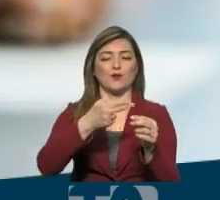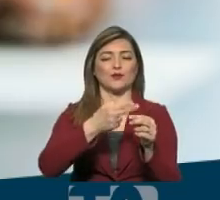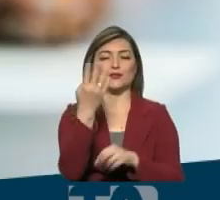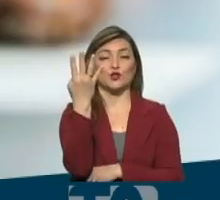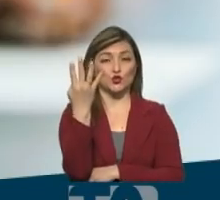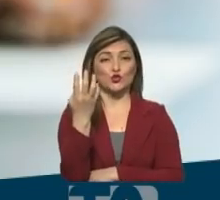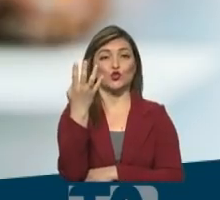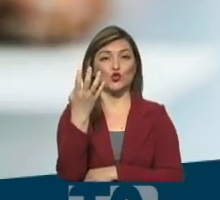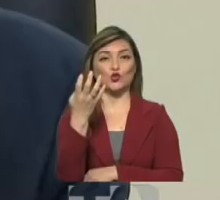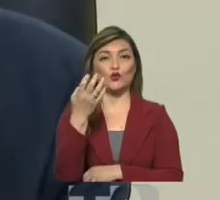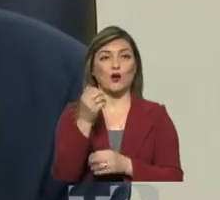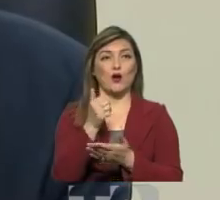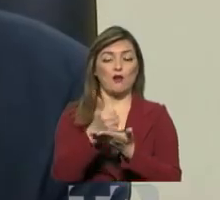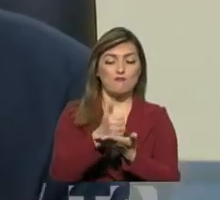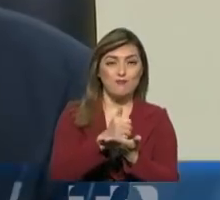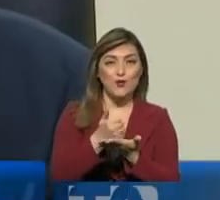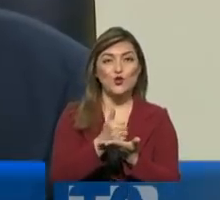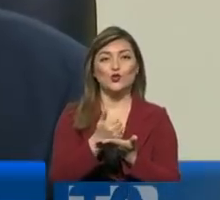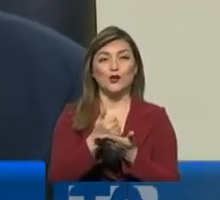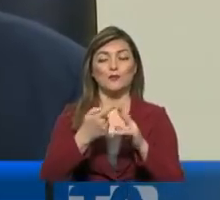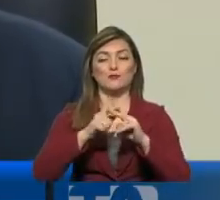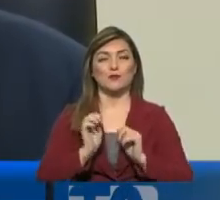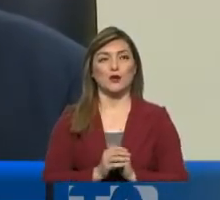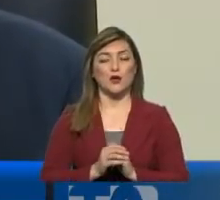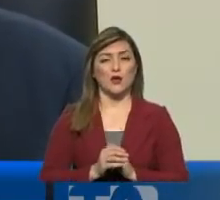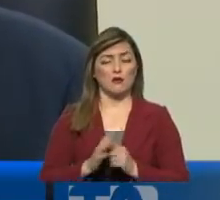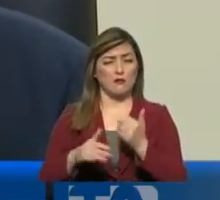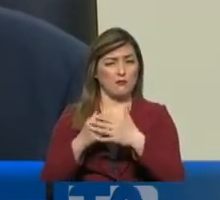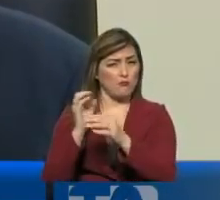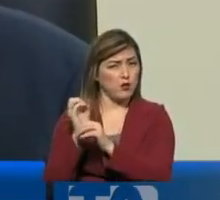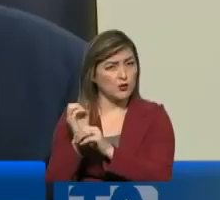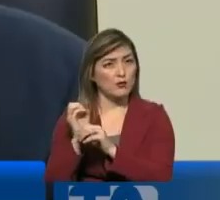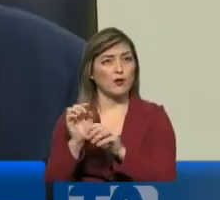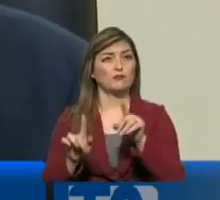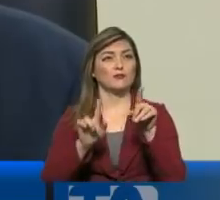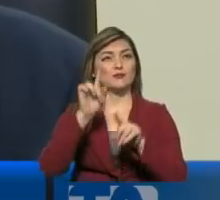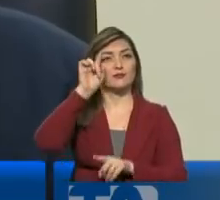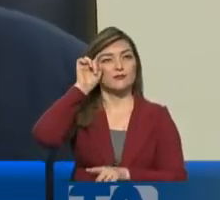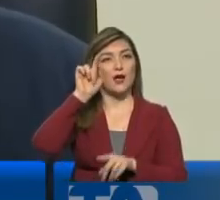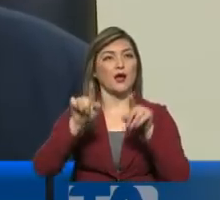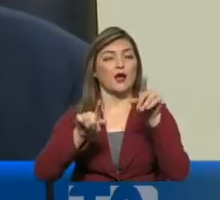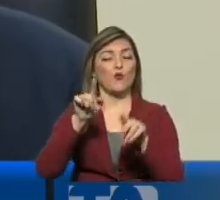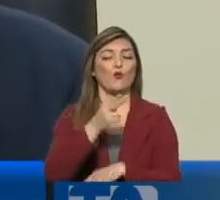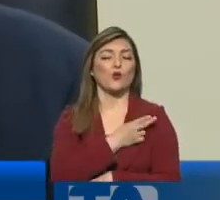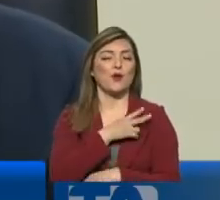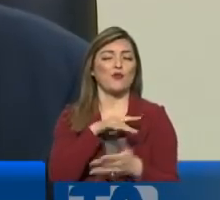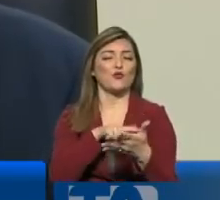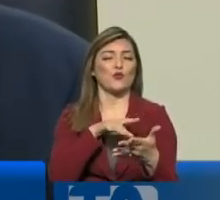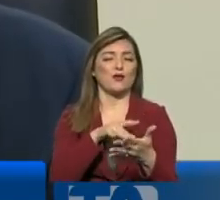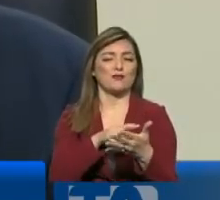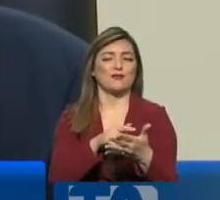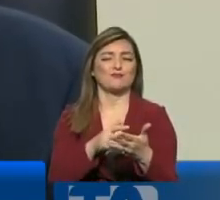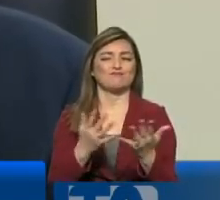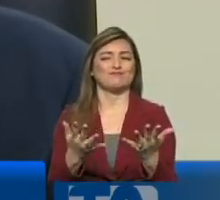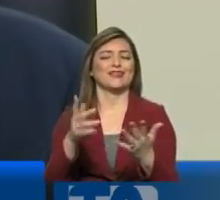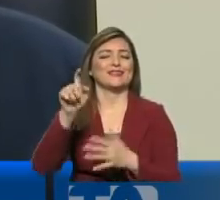se suman al pilotaje. Esto no es obligatorio para todos, pero tenemos que recordar que hay estudiantes que están